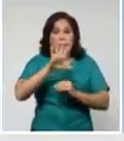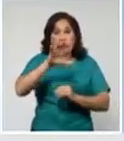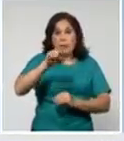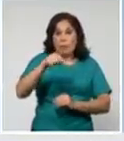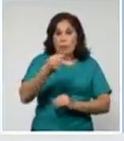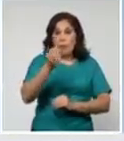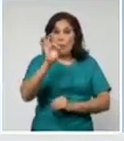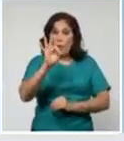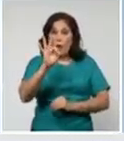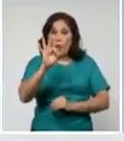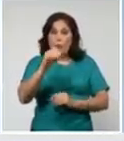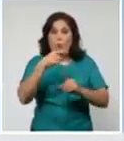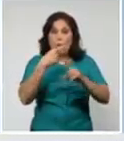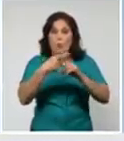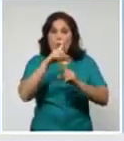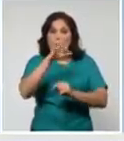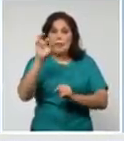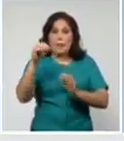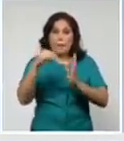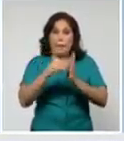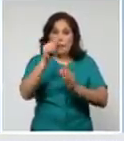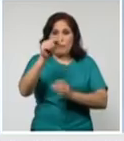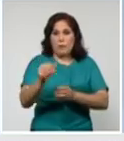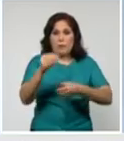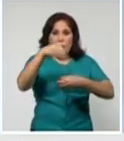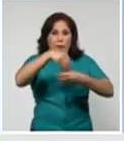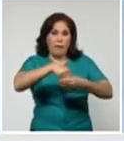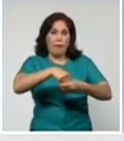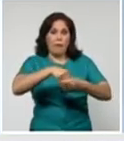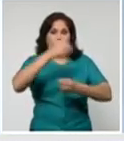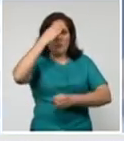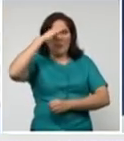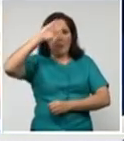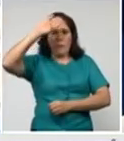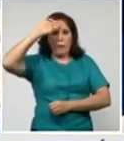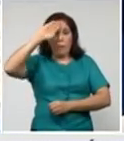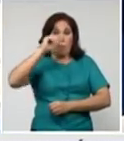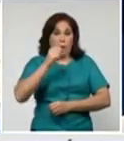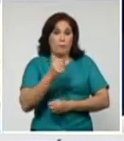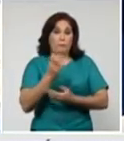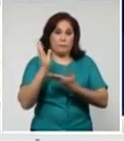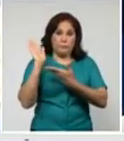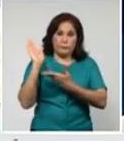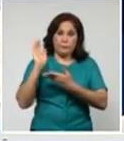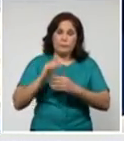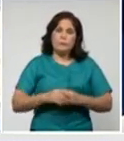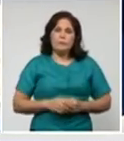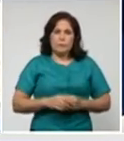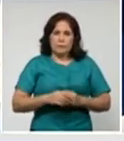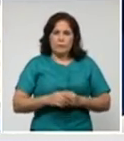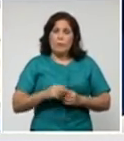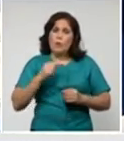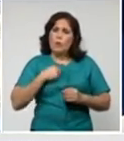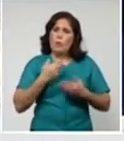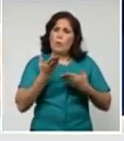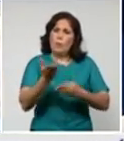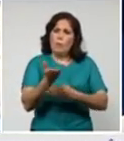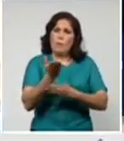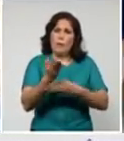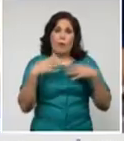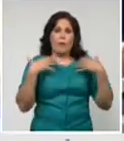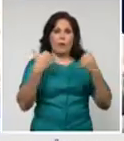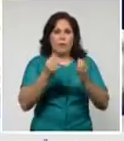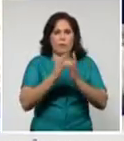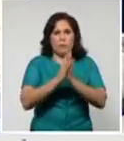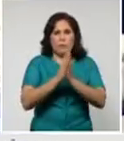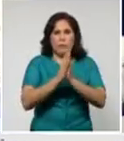5,8 por 100.000 habitantes. Y ahí yo le pediría a Lilian, si la tiene a mano,